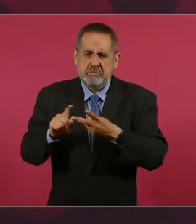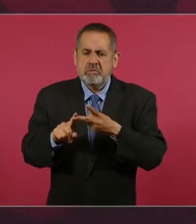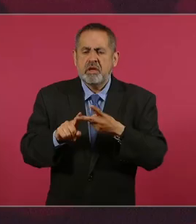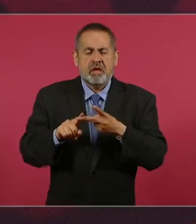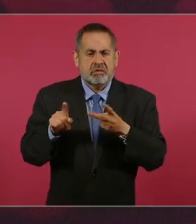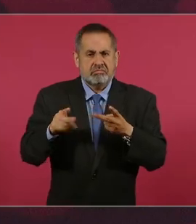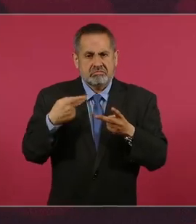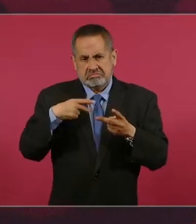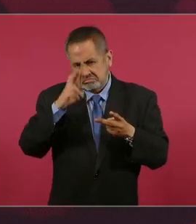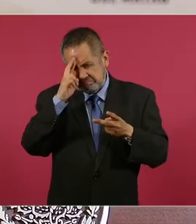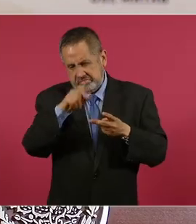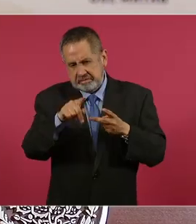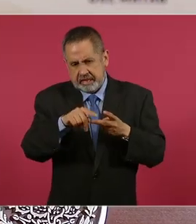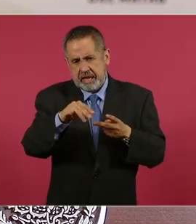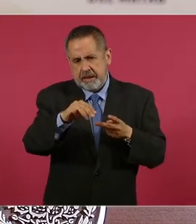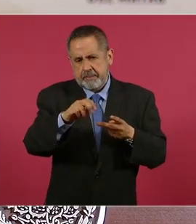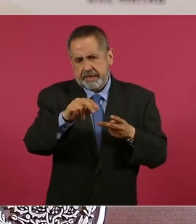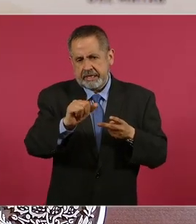respetado,